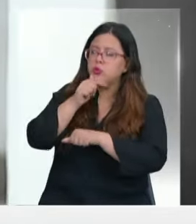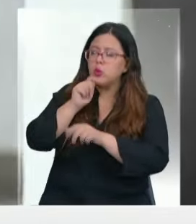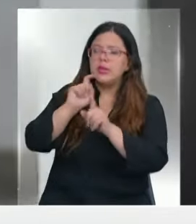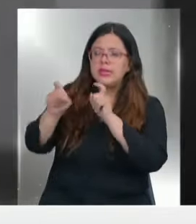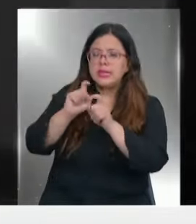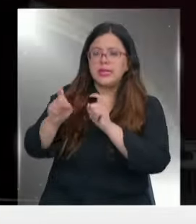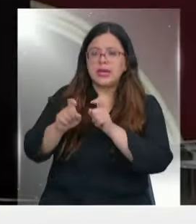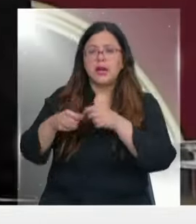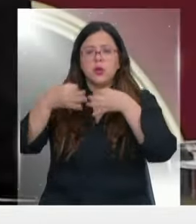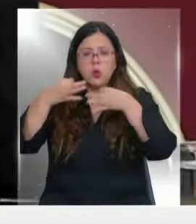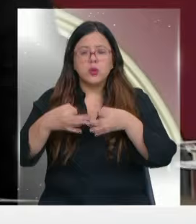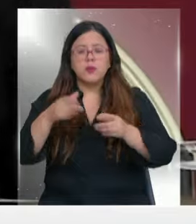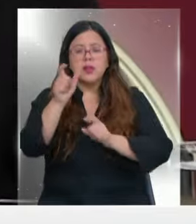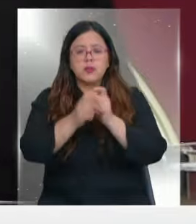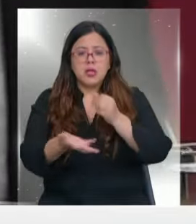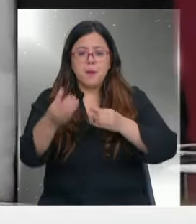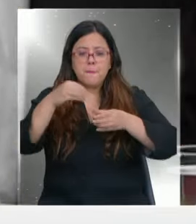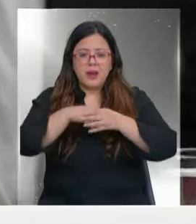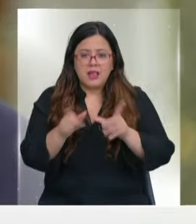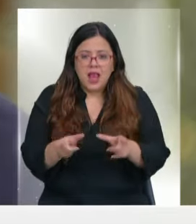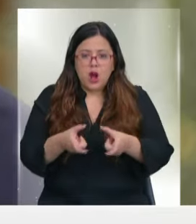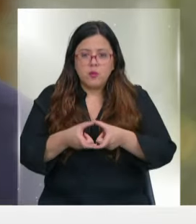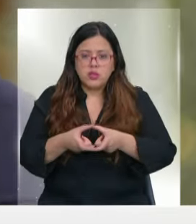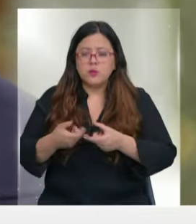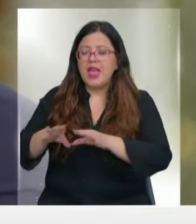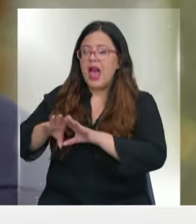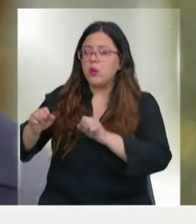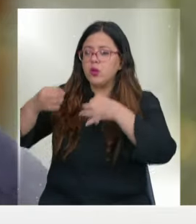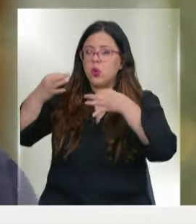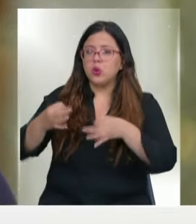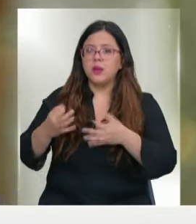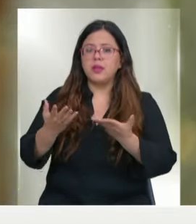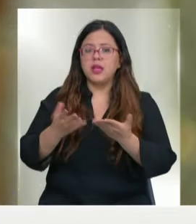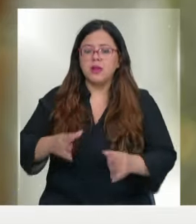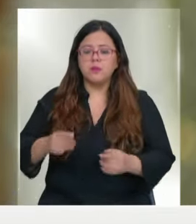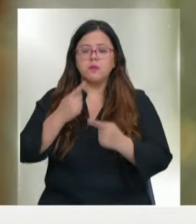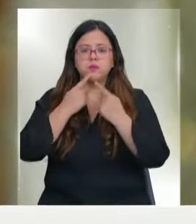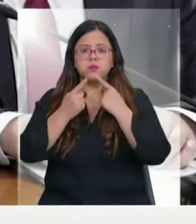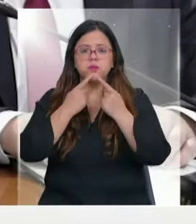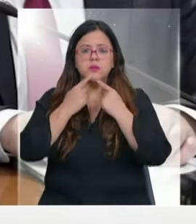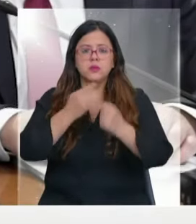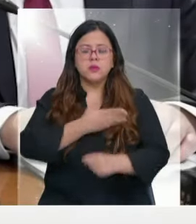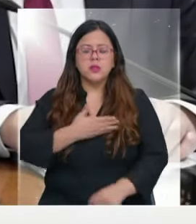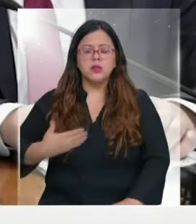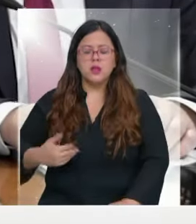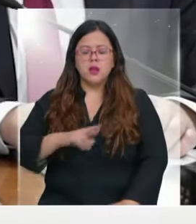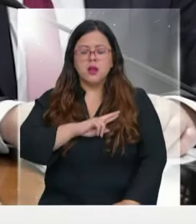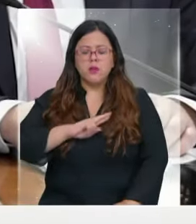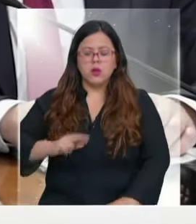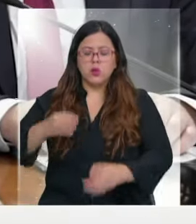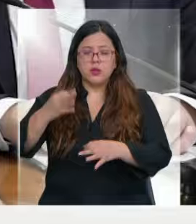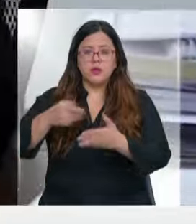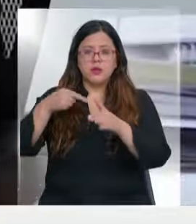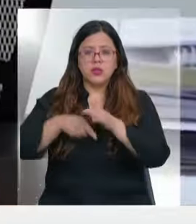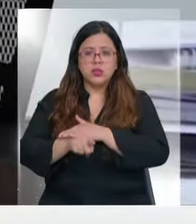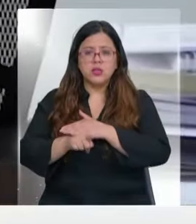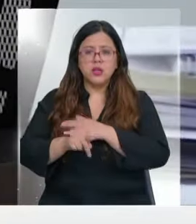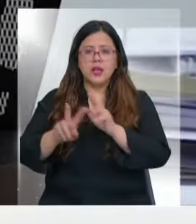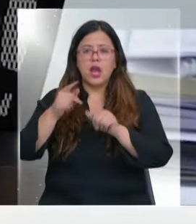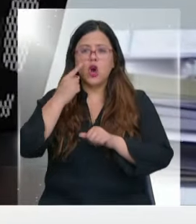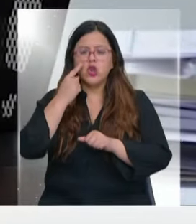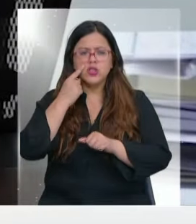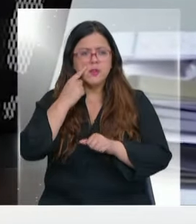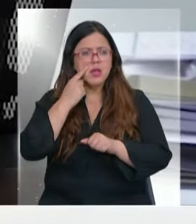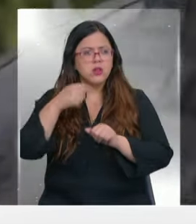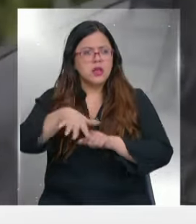transversalmente. Tanto así que los integrantes de esta comisión acordaron enviar un cuestionario al presidente de la República para que profundice sobre su